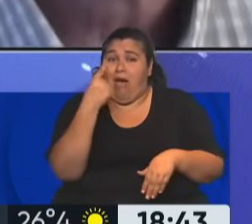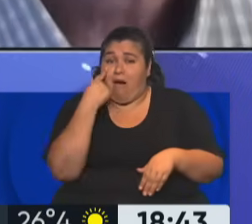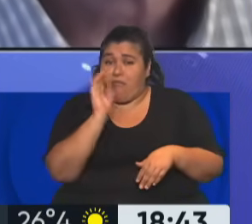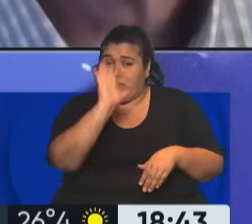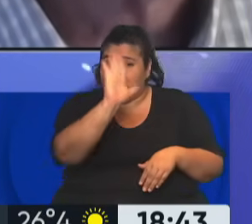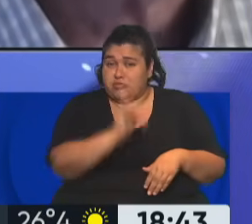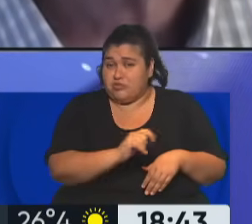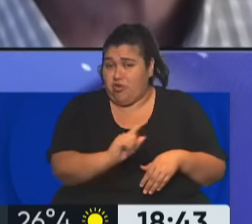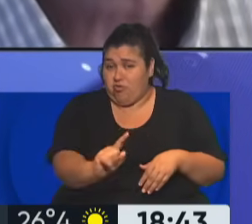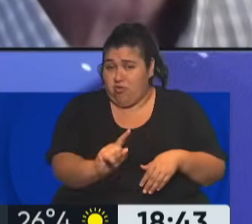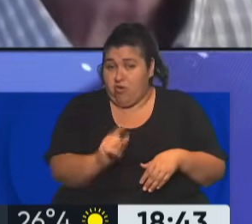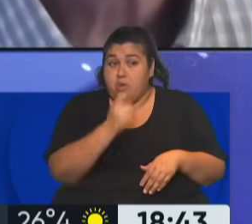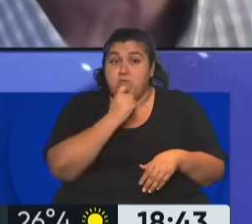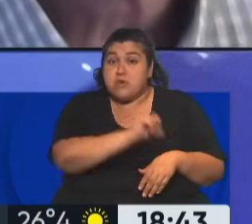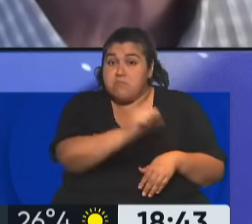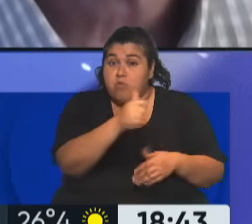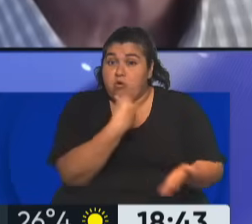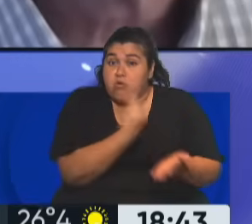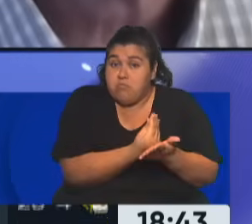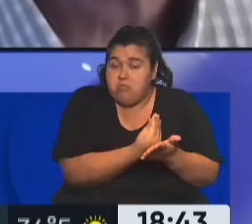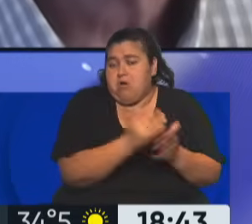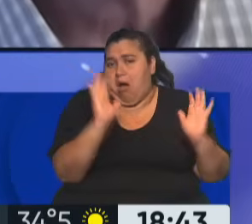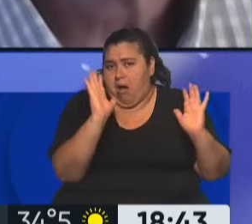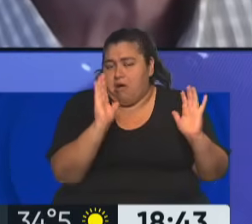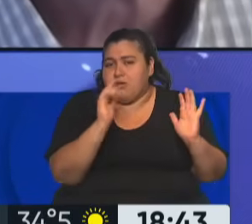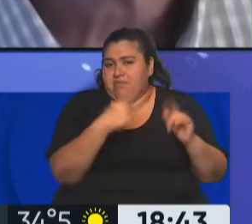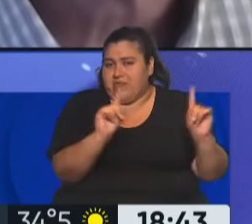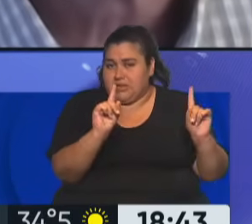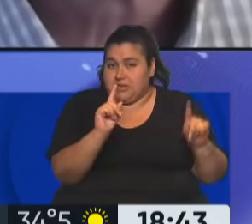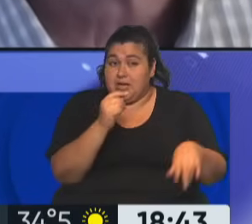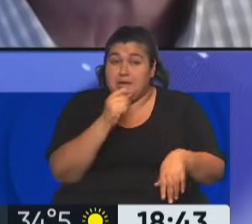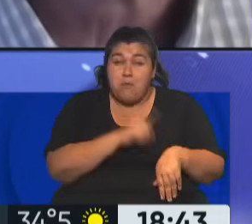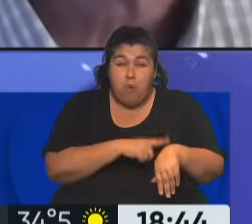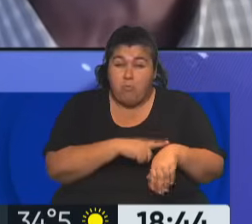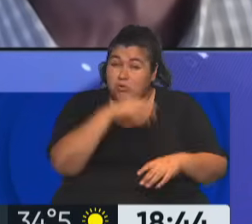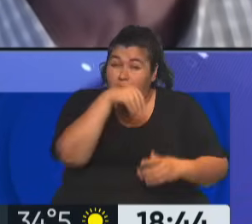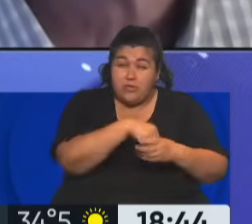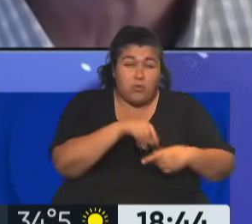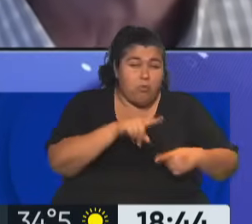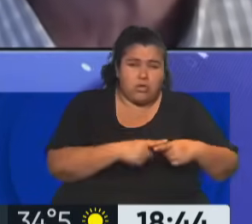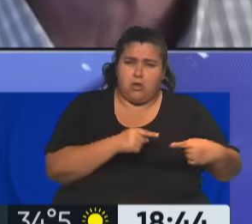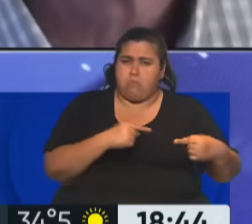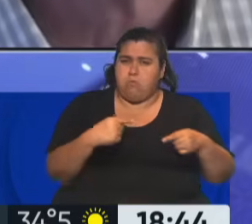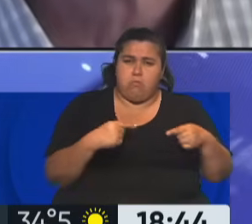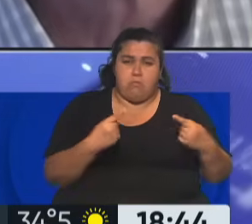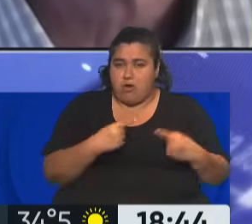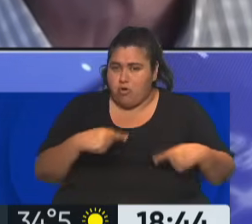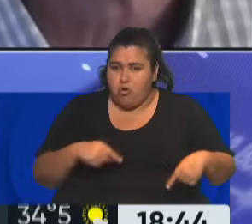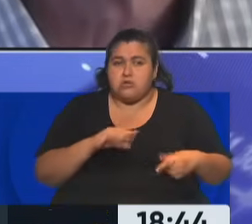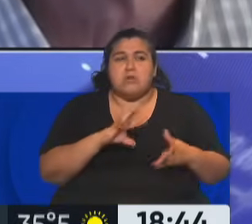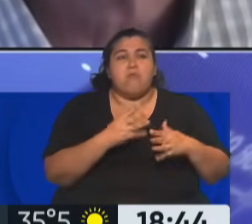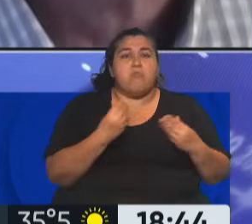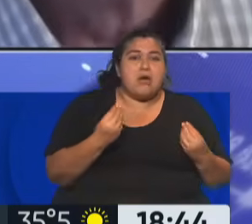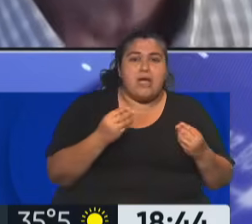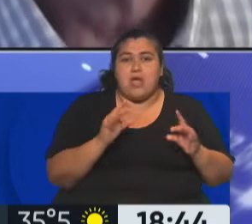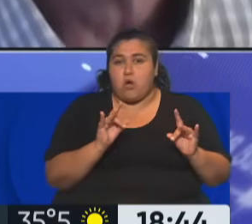sucederlo de ser así, y en caso de que hubiera tensiones internas acumuladas en esa sucesión, si fuera